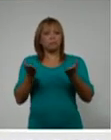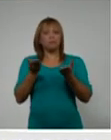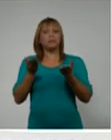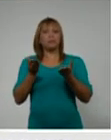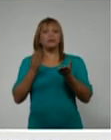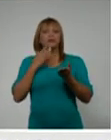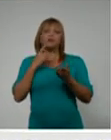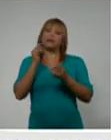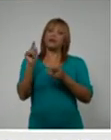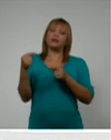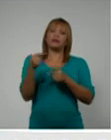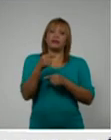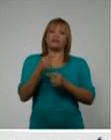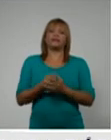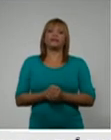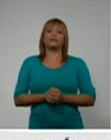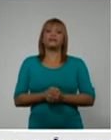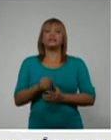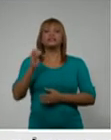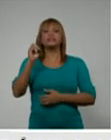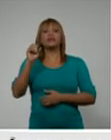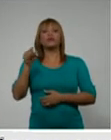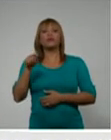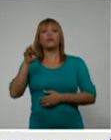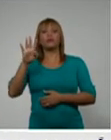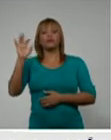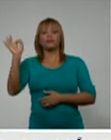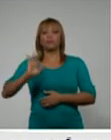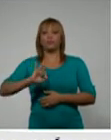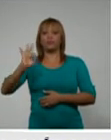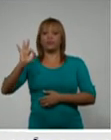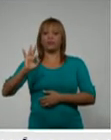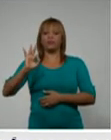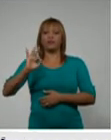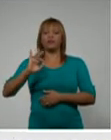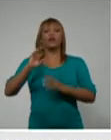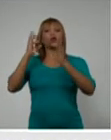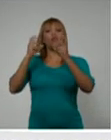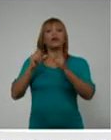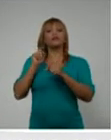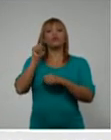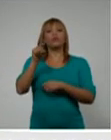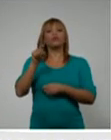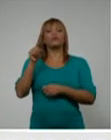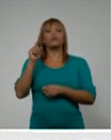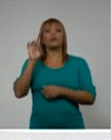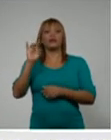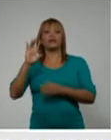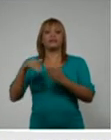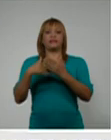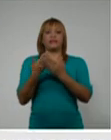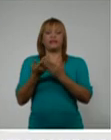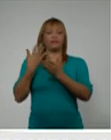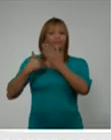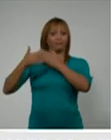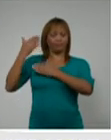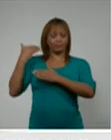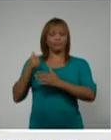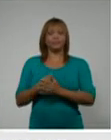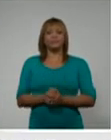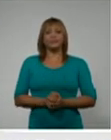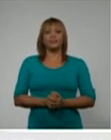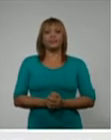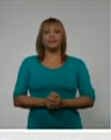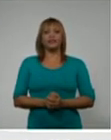restando, que es el 0,4%. Estamos hablando de los datos de los últimos 15 días. Y con fuente de infección